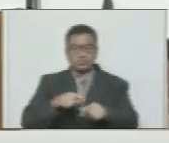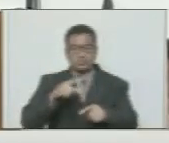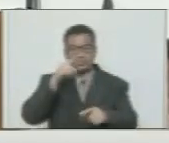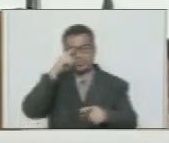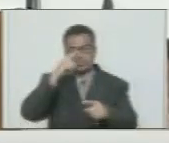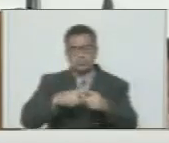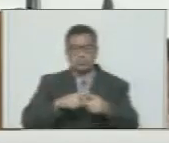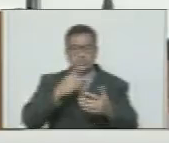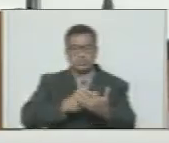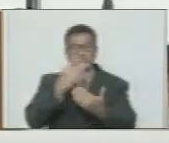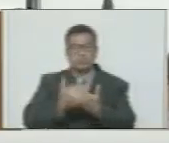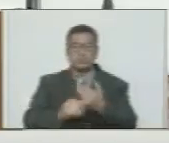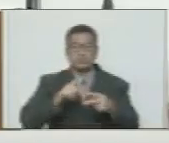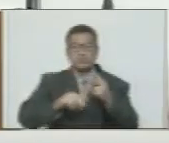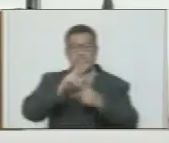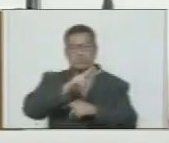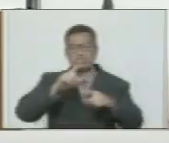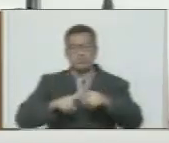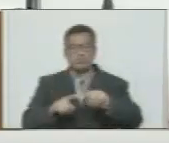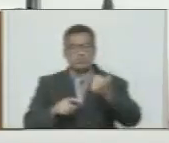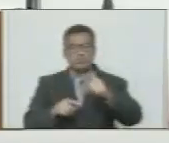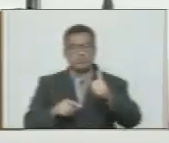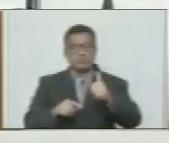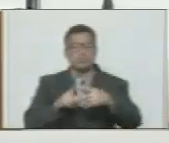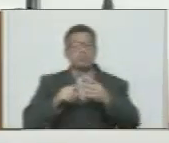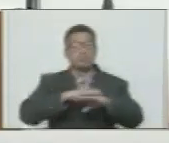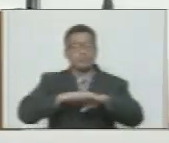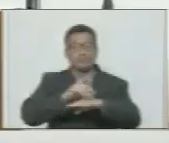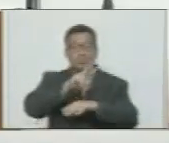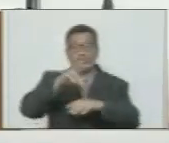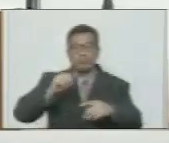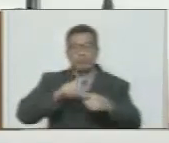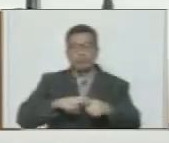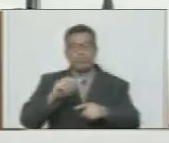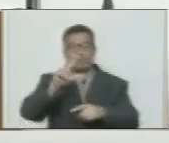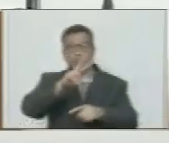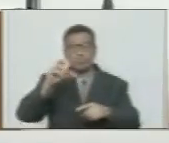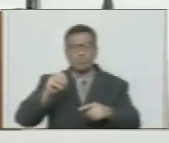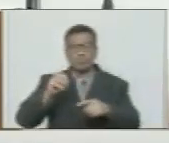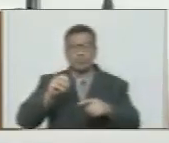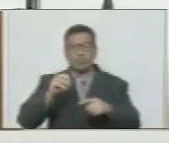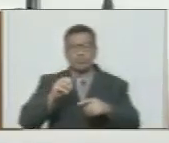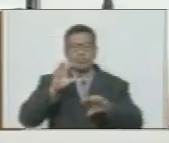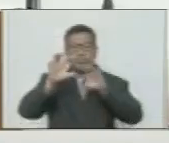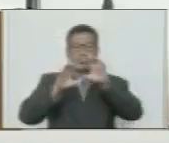proponemos en el programa 2030 de las Naciones Unidas. Rodolfo